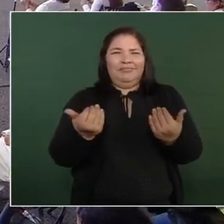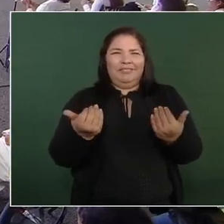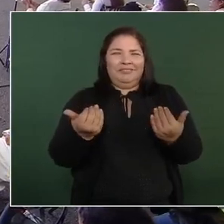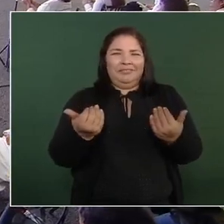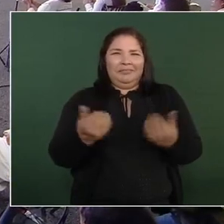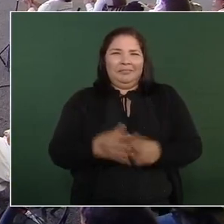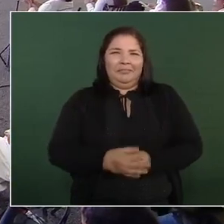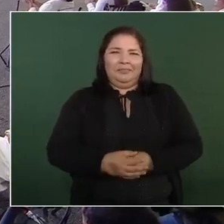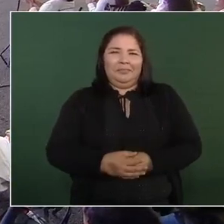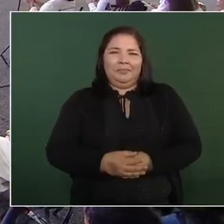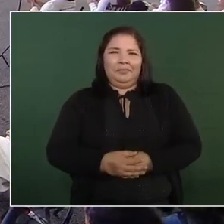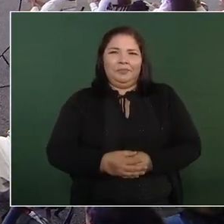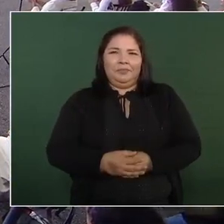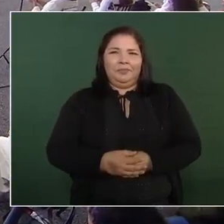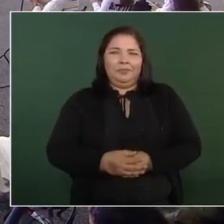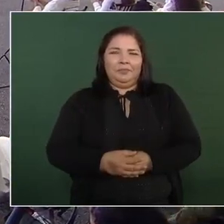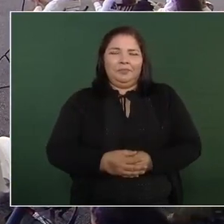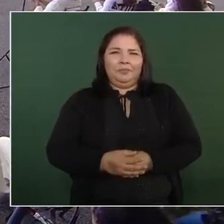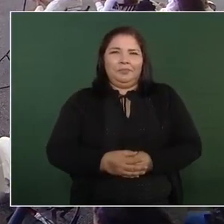también,